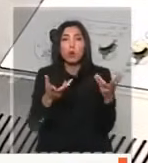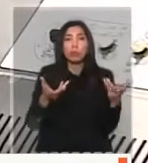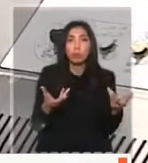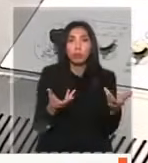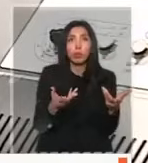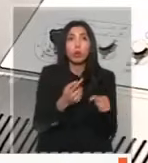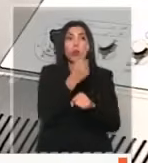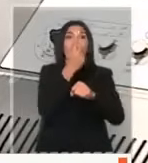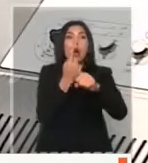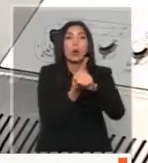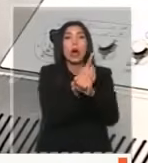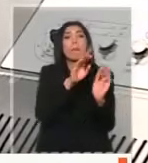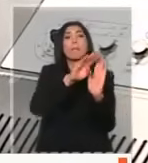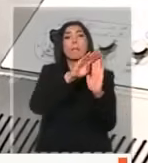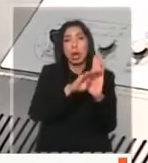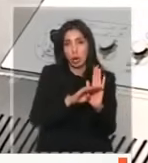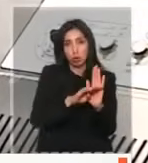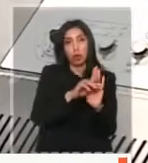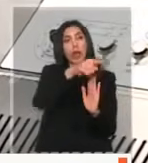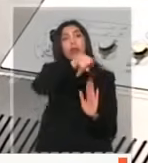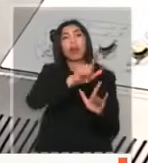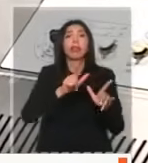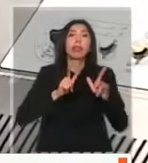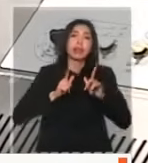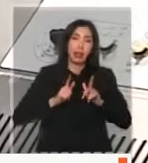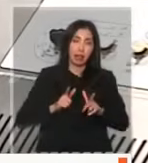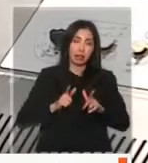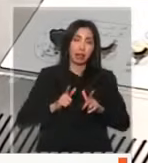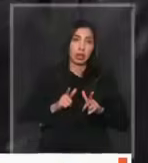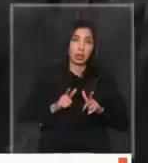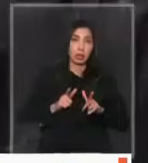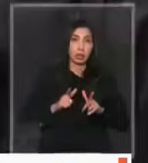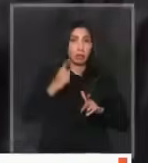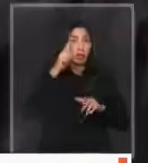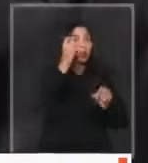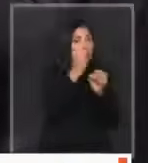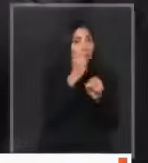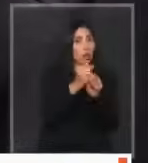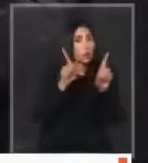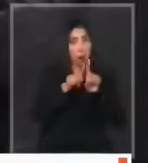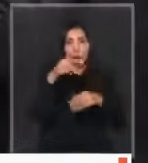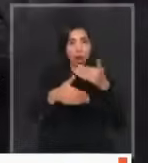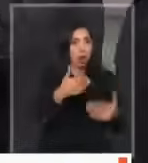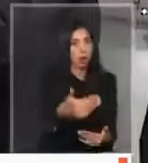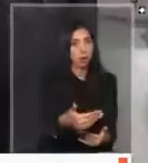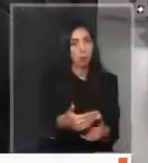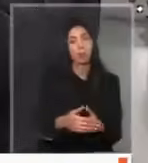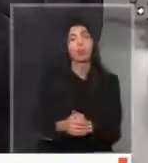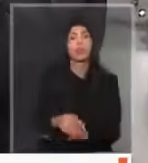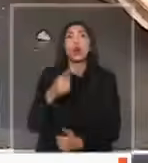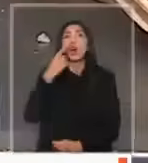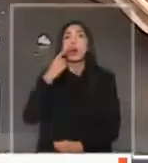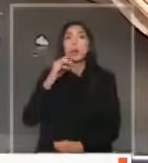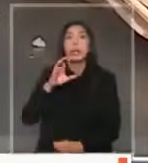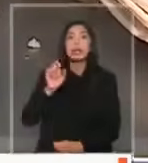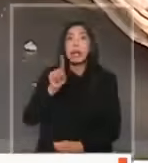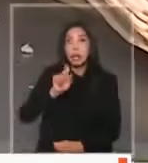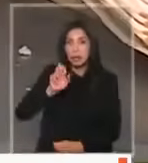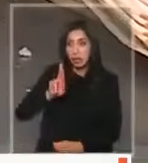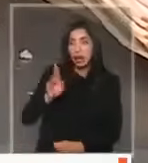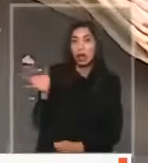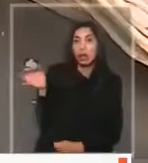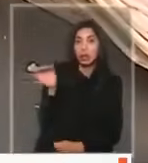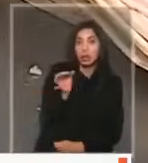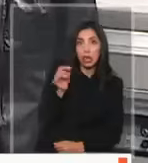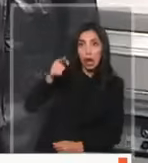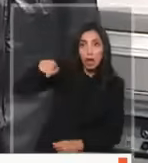de descanso a nuestros trabajadores, pero sin afectar la producción. César nos cuenta que, como son ellos mismos los que hacen los productos